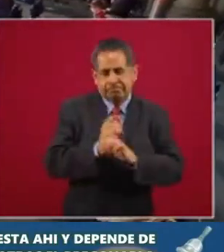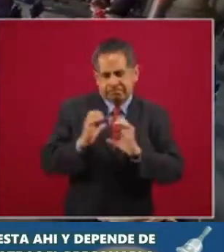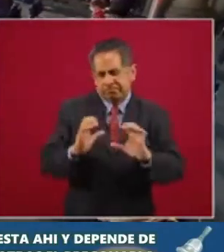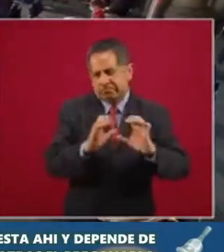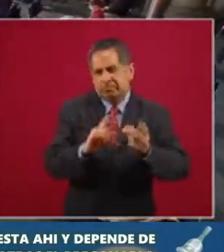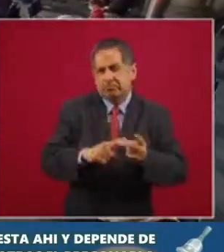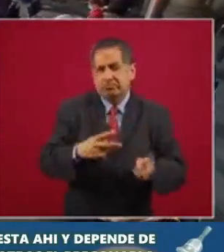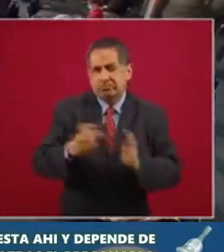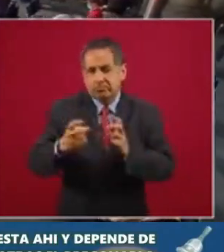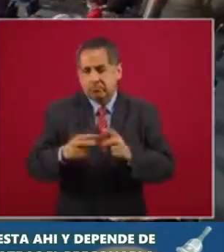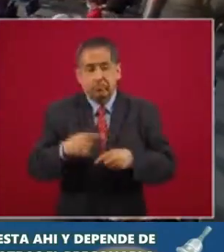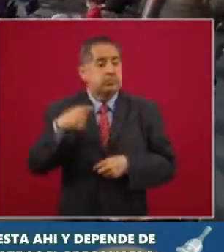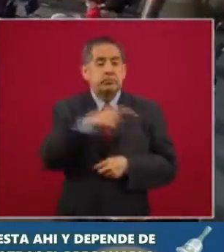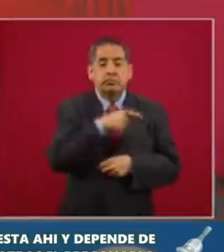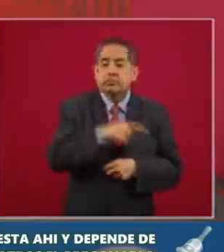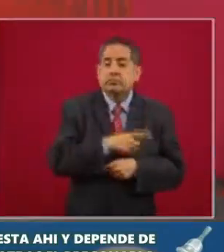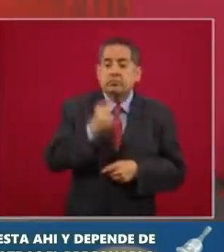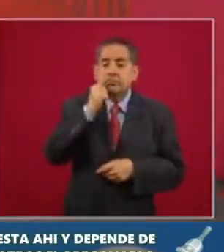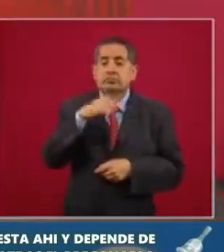de operación